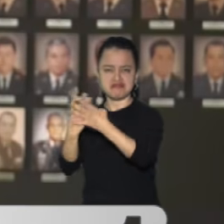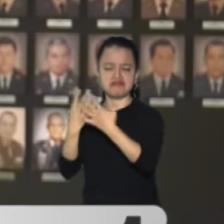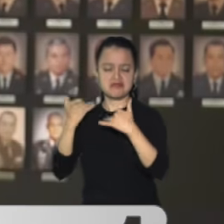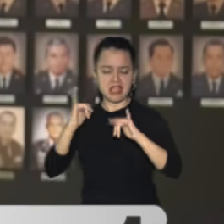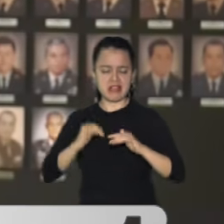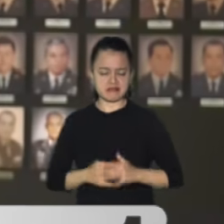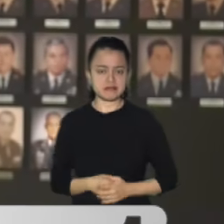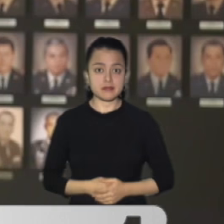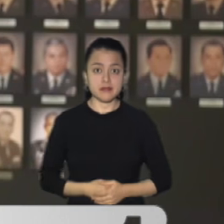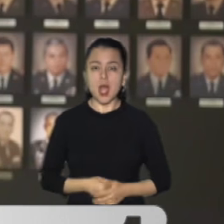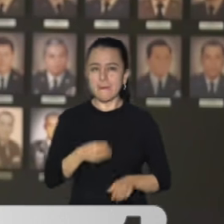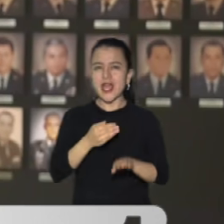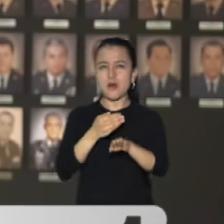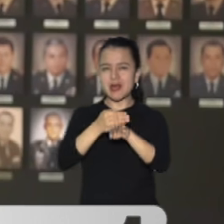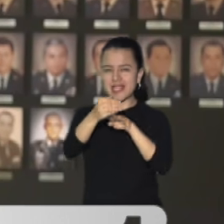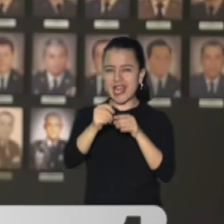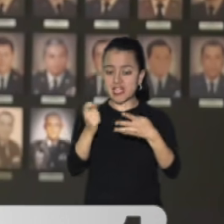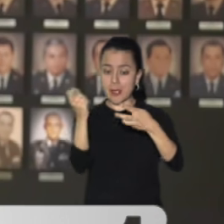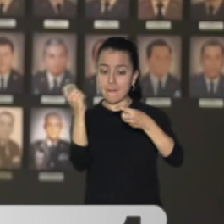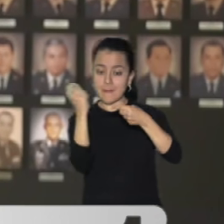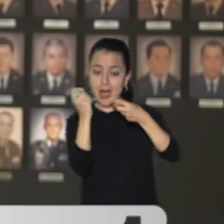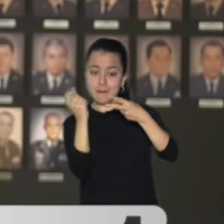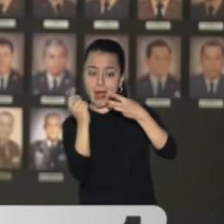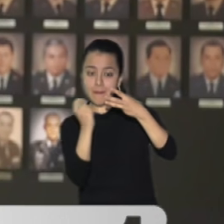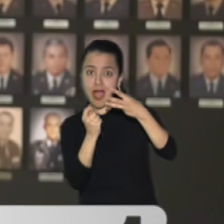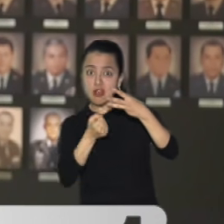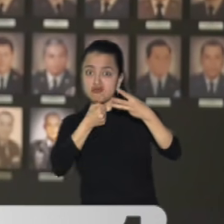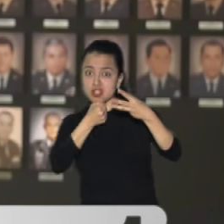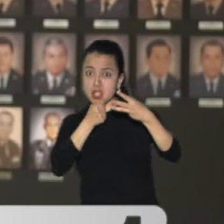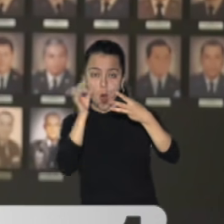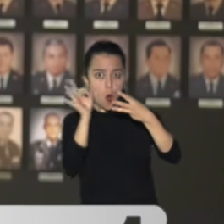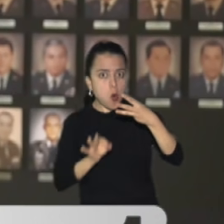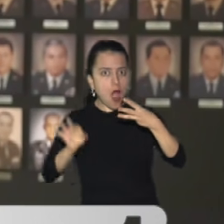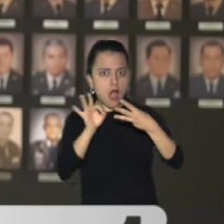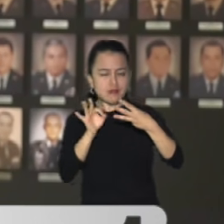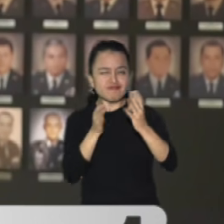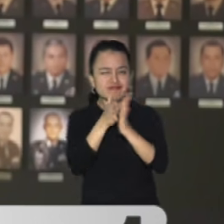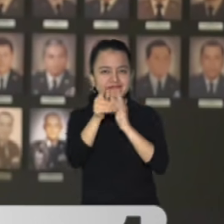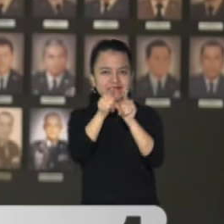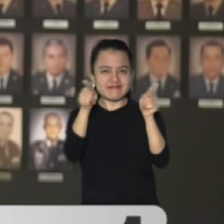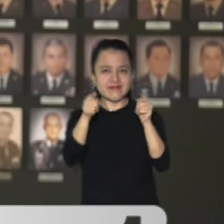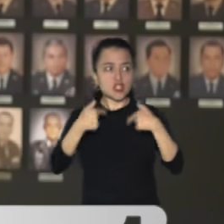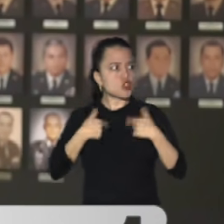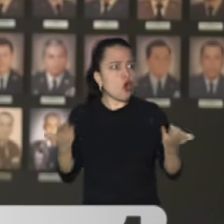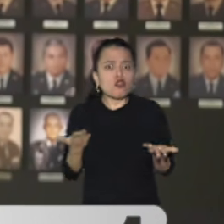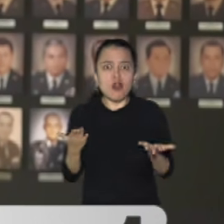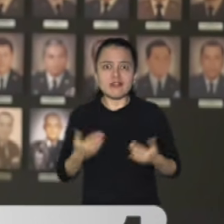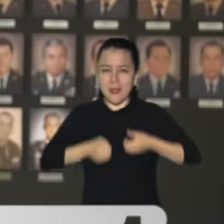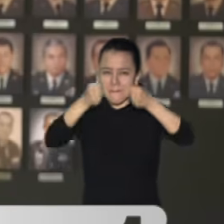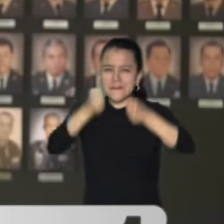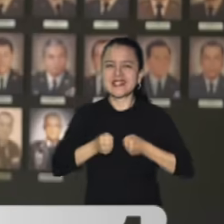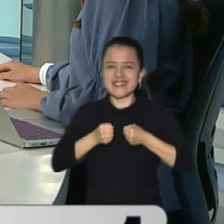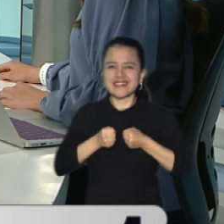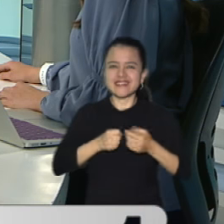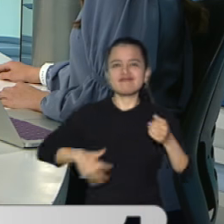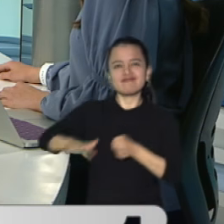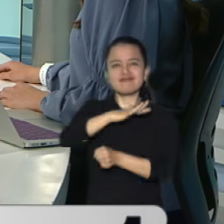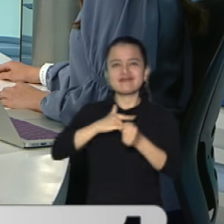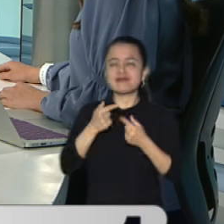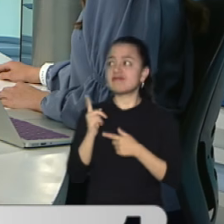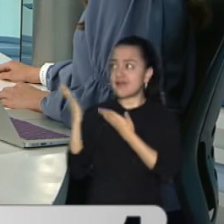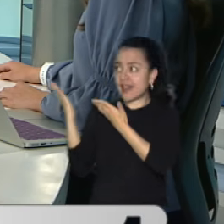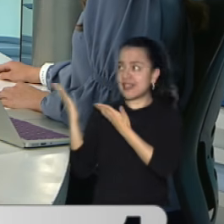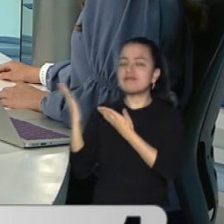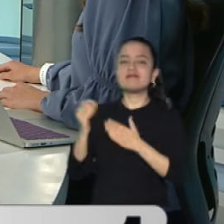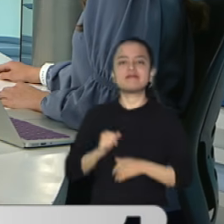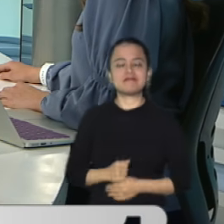ampliando estas tres importantes noticias a las 12 del mediodía. Por ahora me despido. Desde el Departamento de la Policía de Cundinamarca, informó Stig Luengas